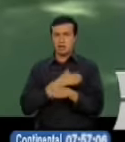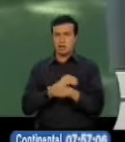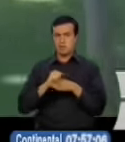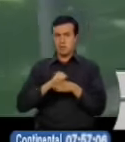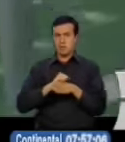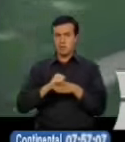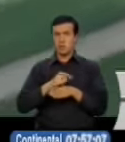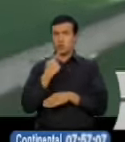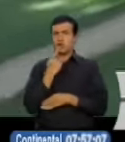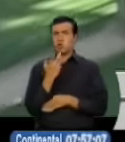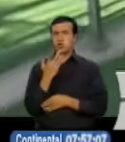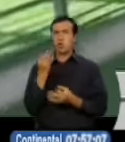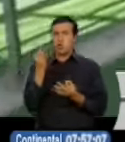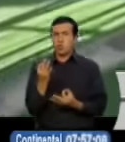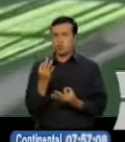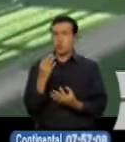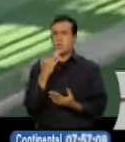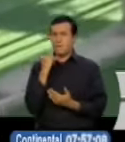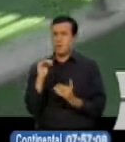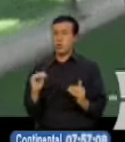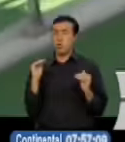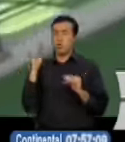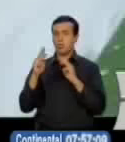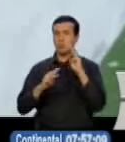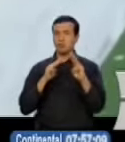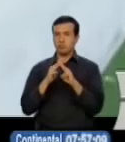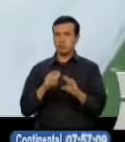equipo por qué es uno de los mejores del mundo.